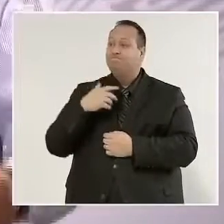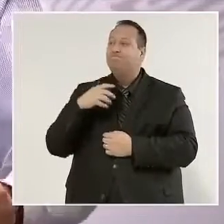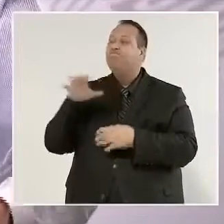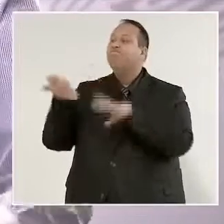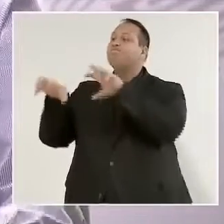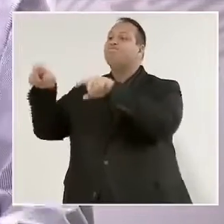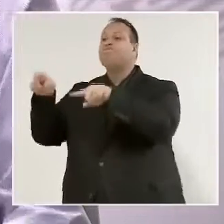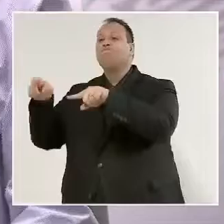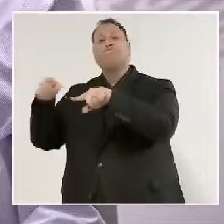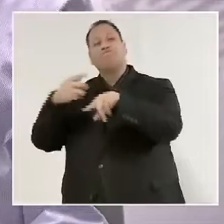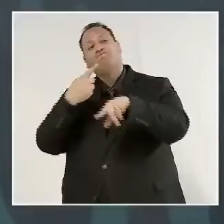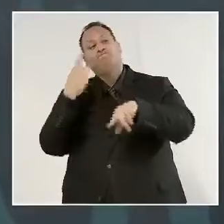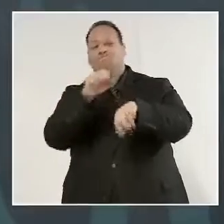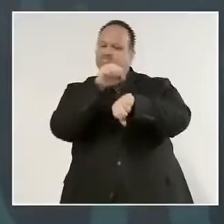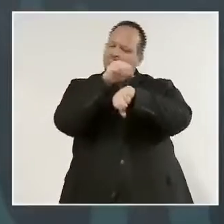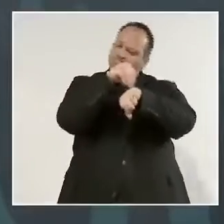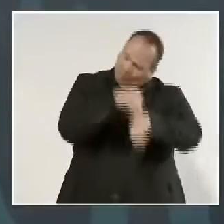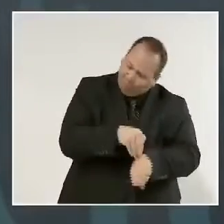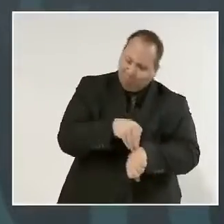someternos.